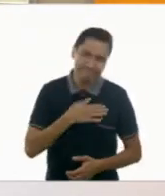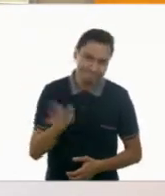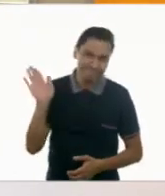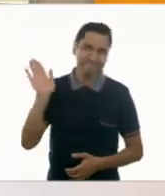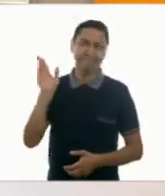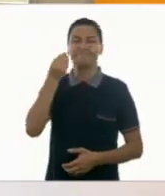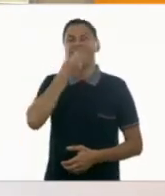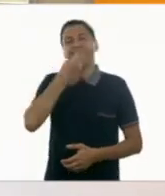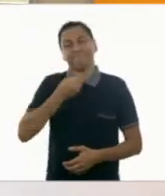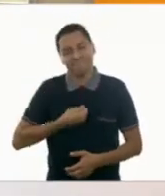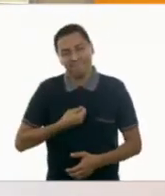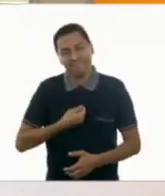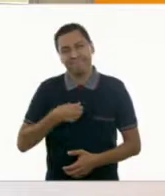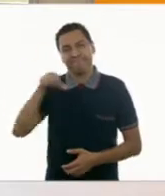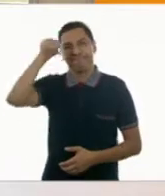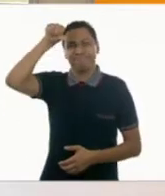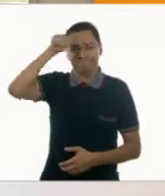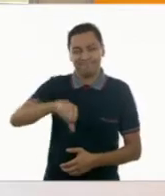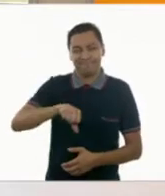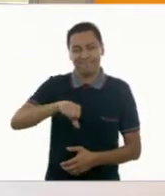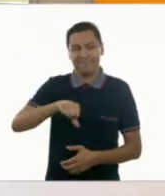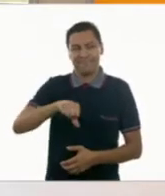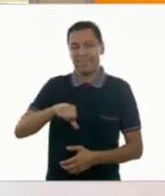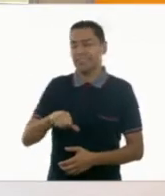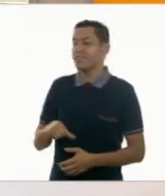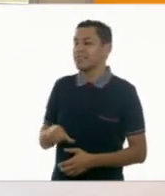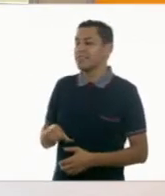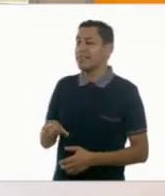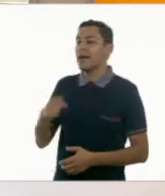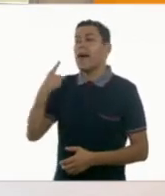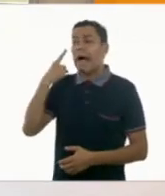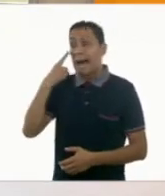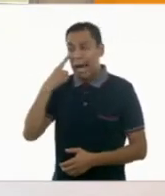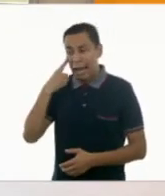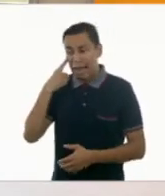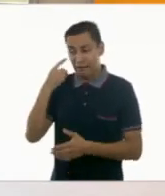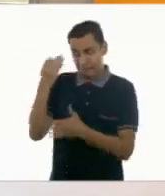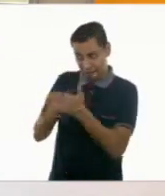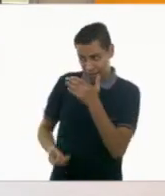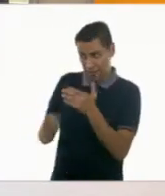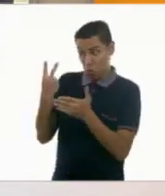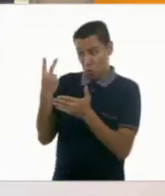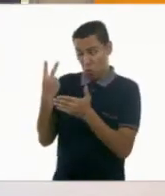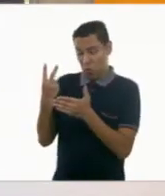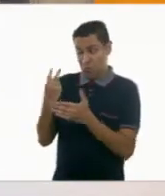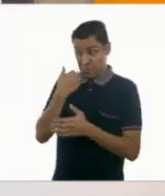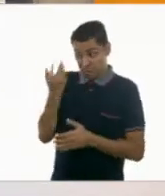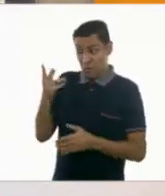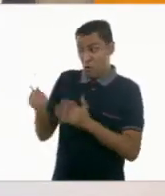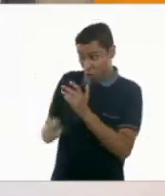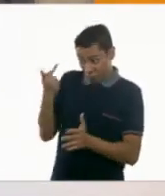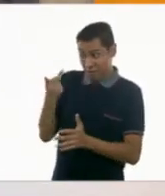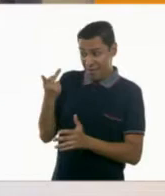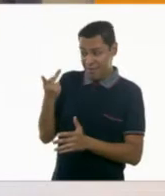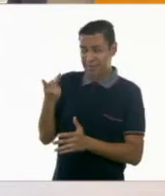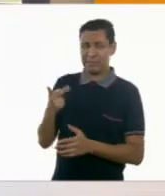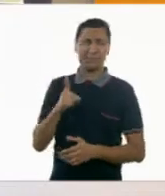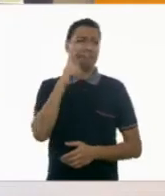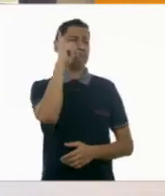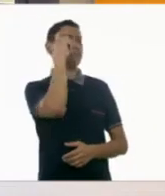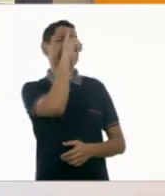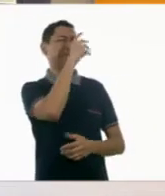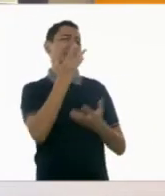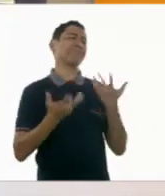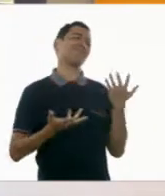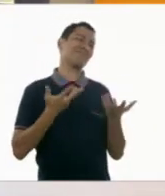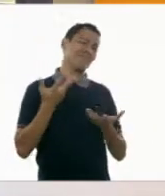quedé sin mis dos puntos. Yo creo que te voy a dar la oportunidad de que logres esos dos puntos. ¿Quieres intentarlo? Está difícil. O sea, sí, sí está